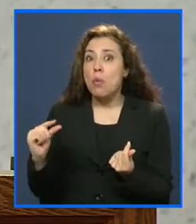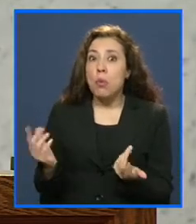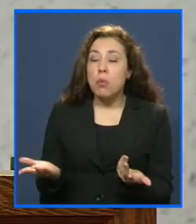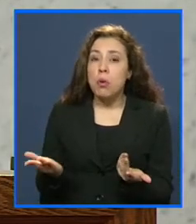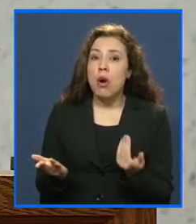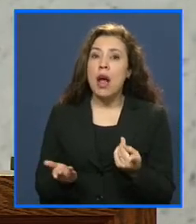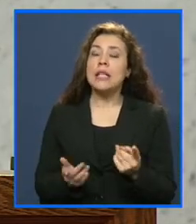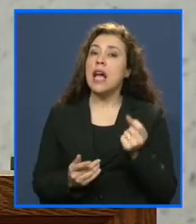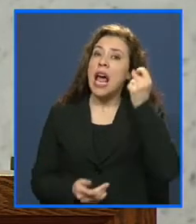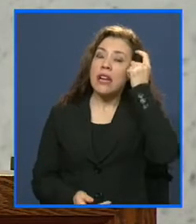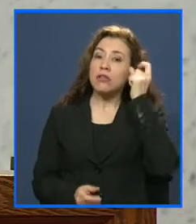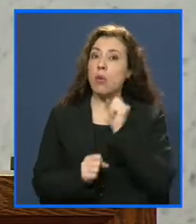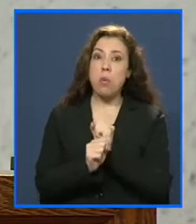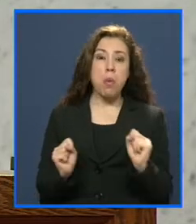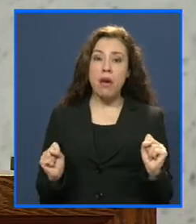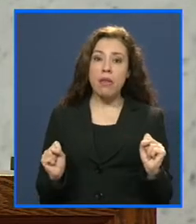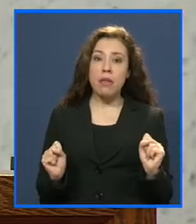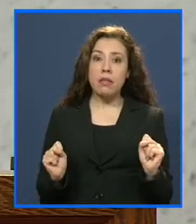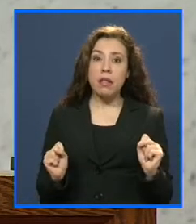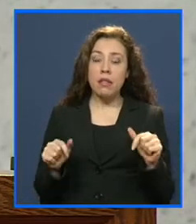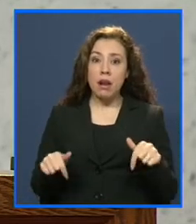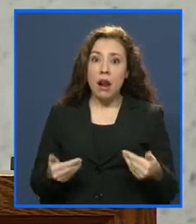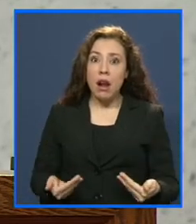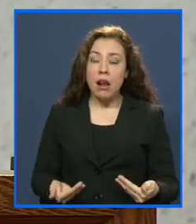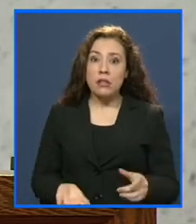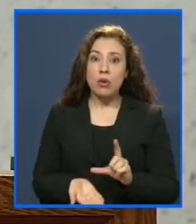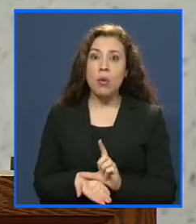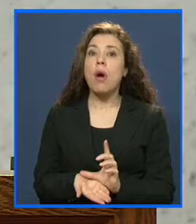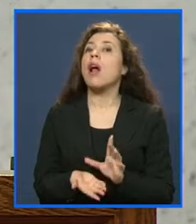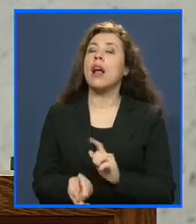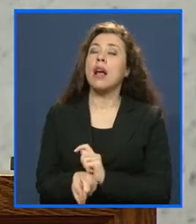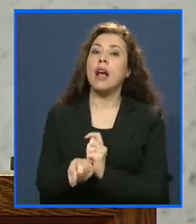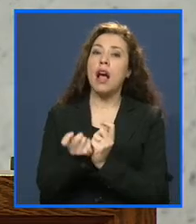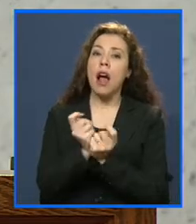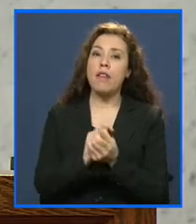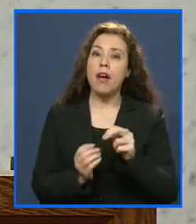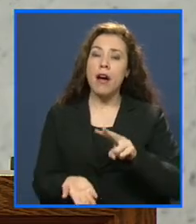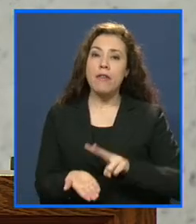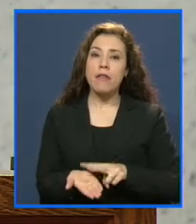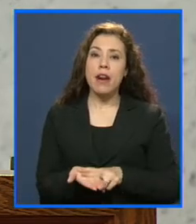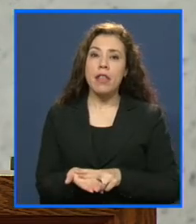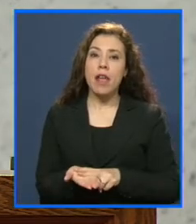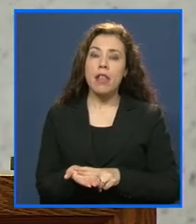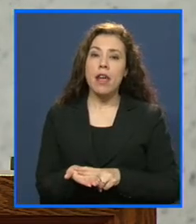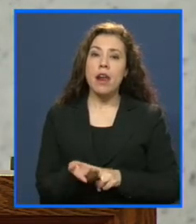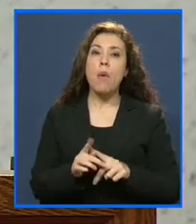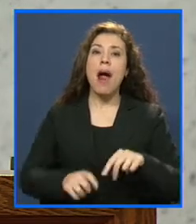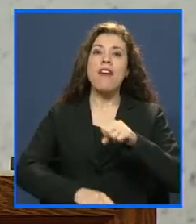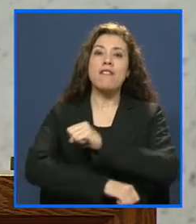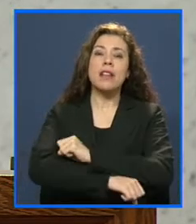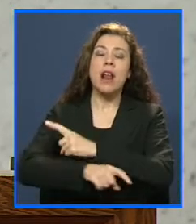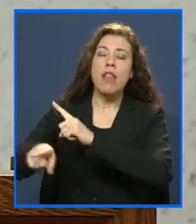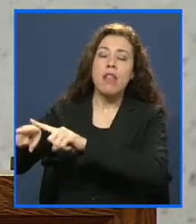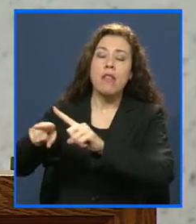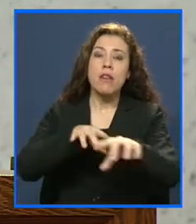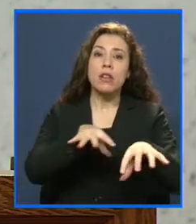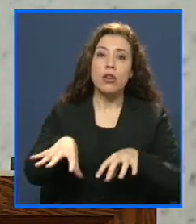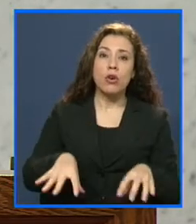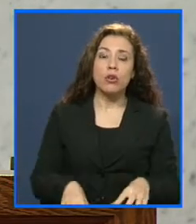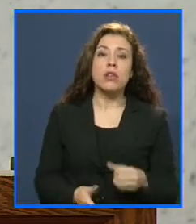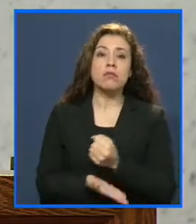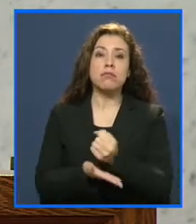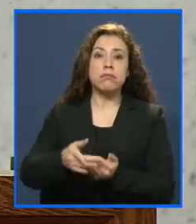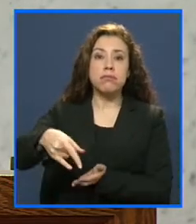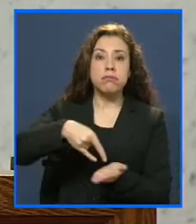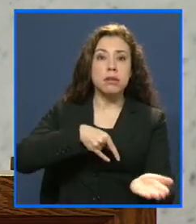inentendible en este territorio que se ha transformado en una verdadera ventana del universo despachamos